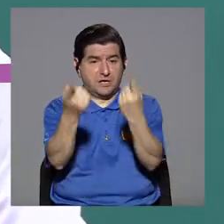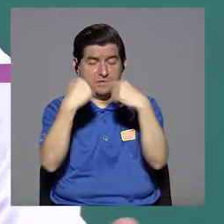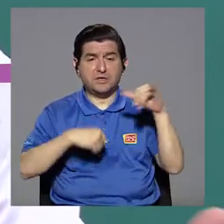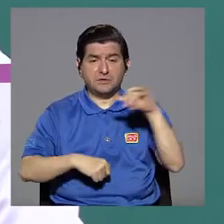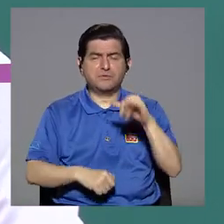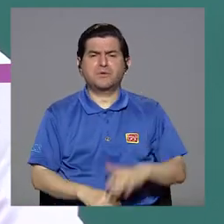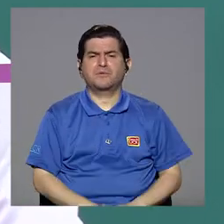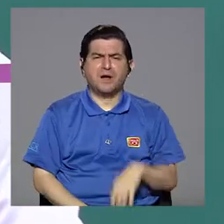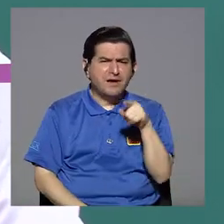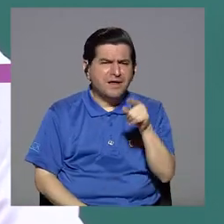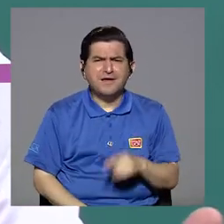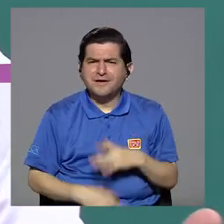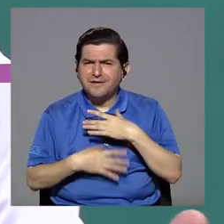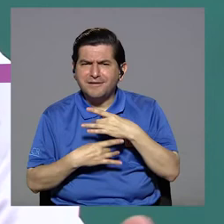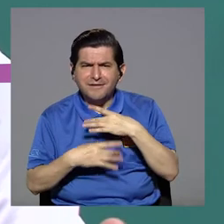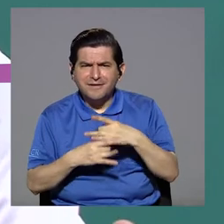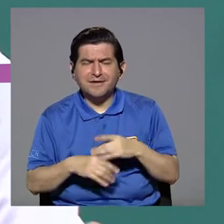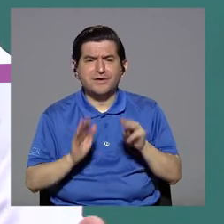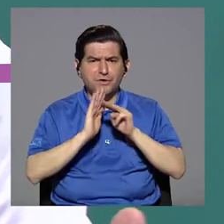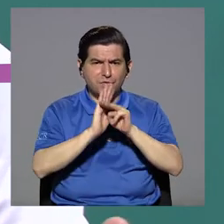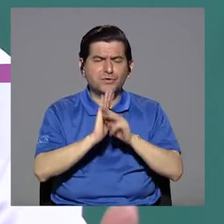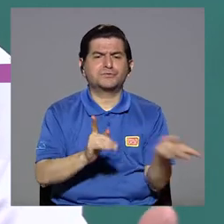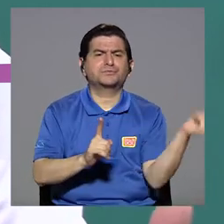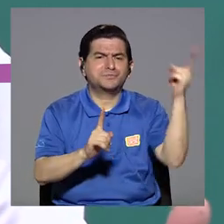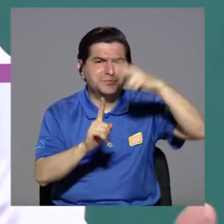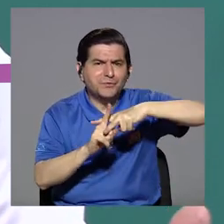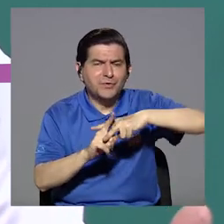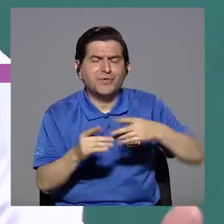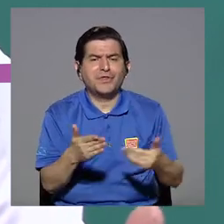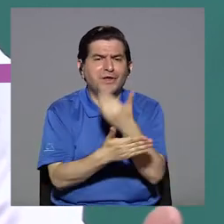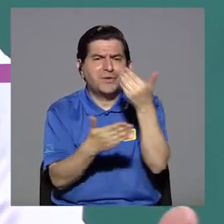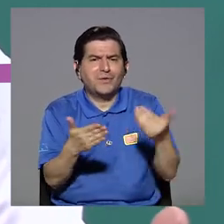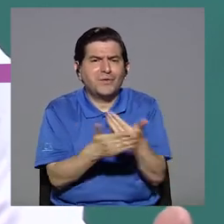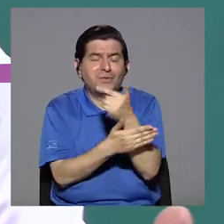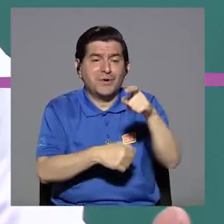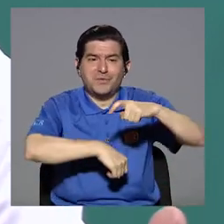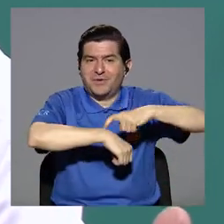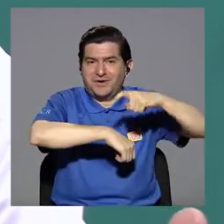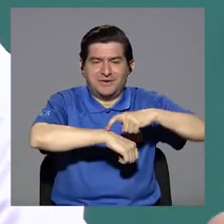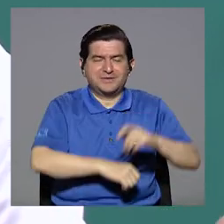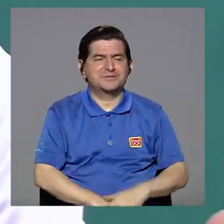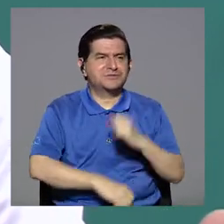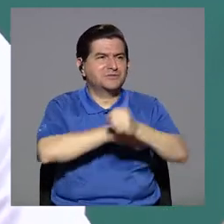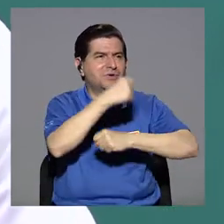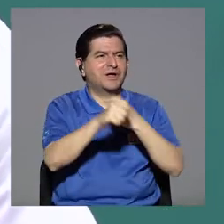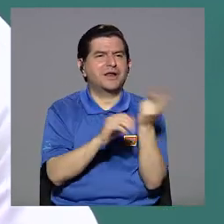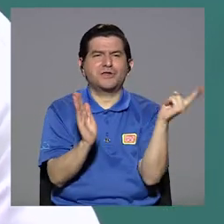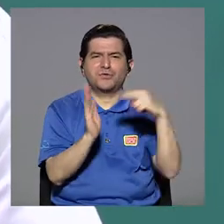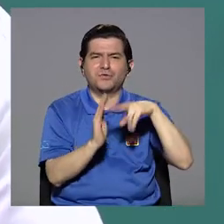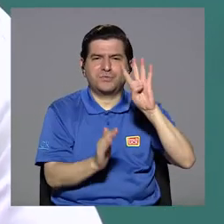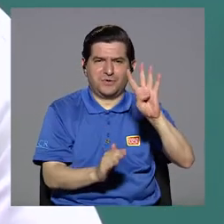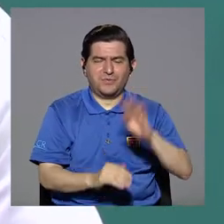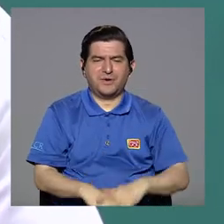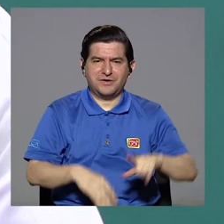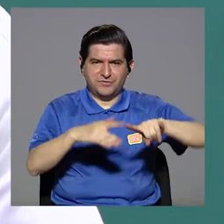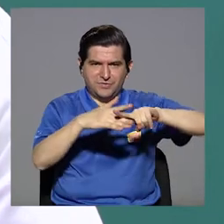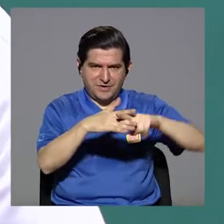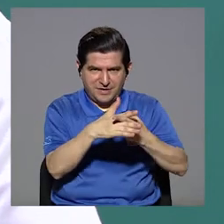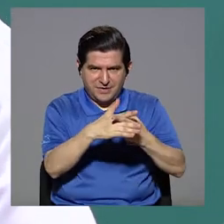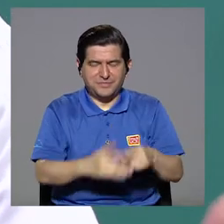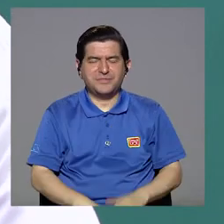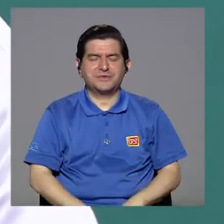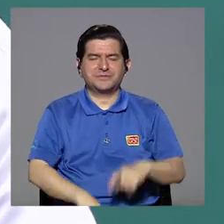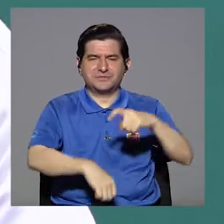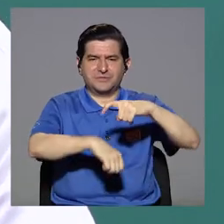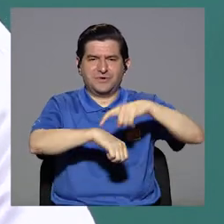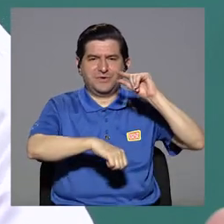estudiantes han venido también con la inquietud porque es una manera que estamos implementando nueva en aquel momento en los años 2004 que inauguramos